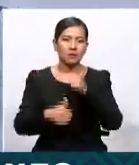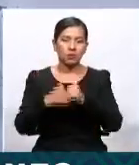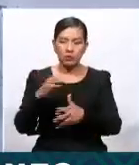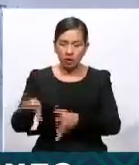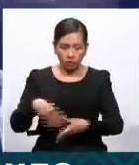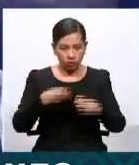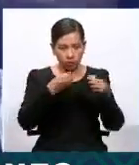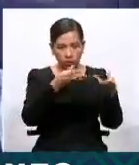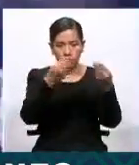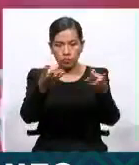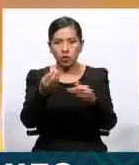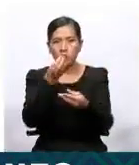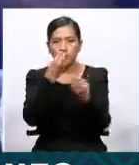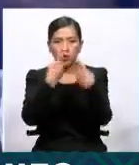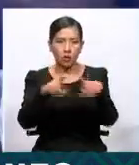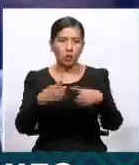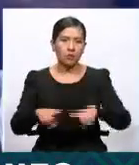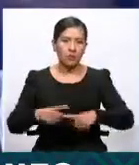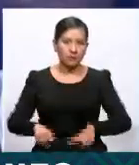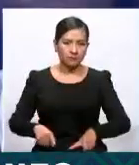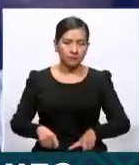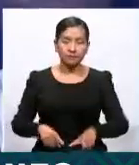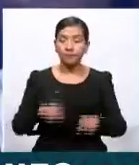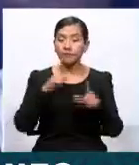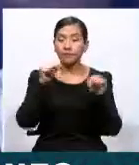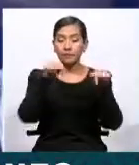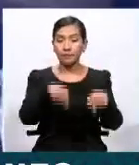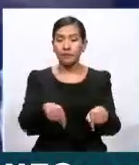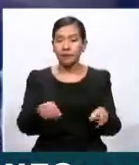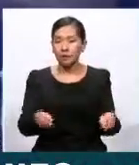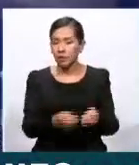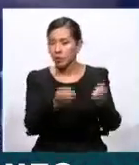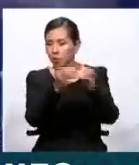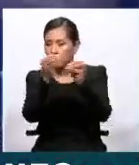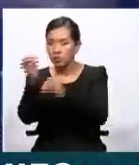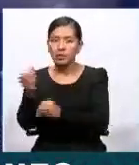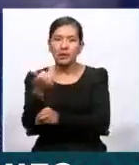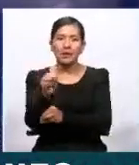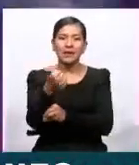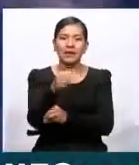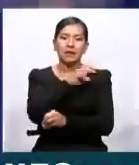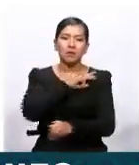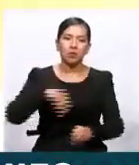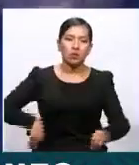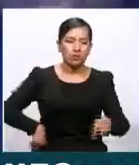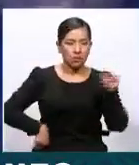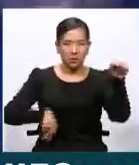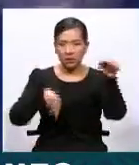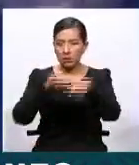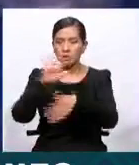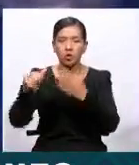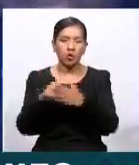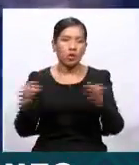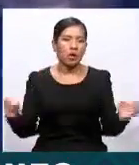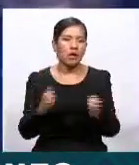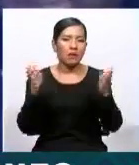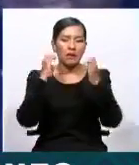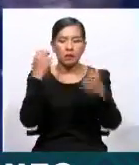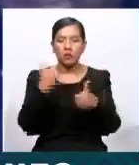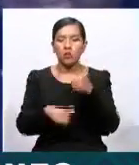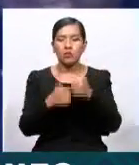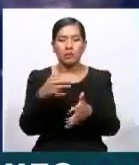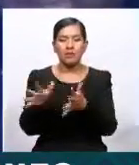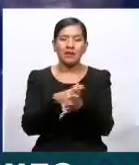de alimentos. Con este municipio ya serían 10 municipios los que están declarados en emergencia y o desastre en el